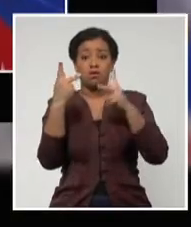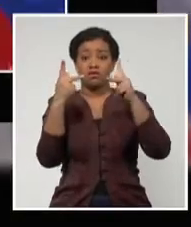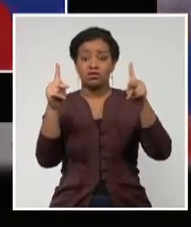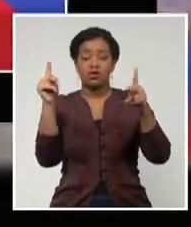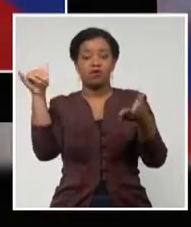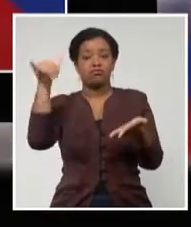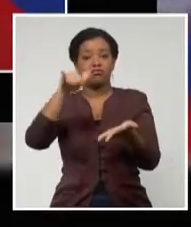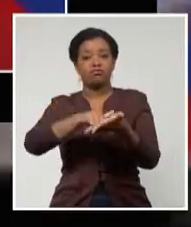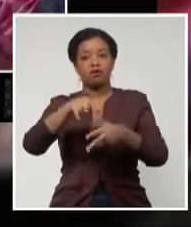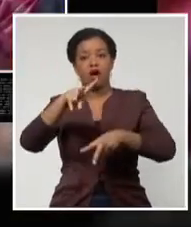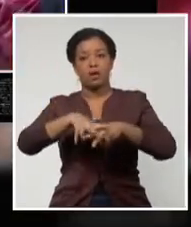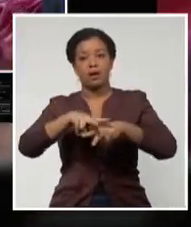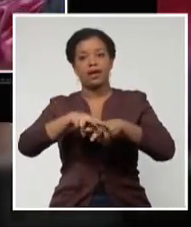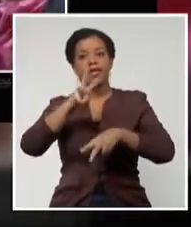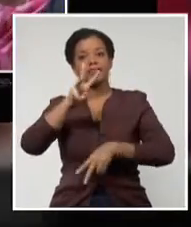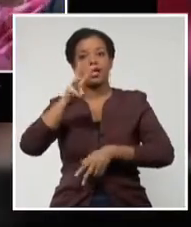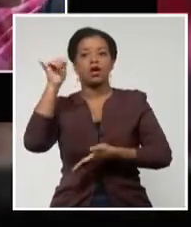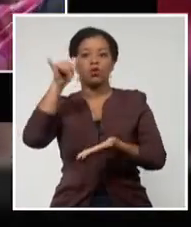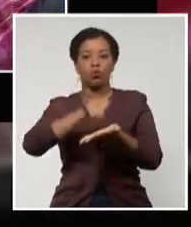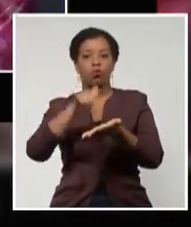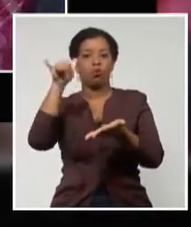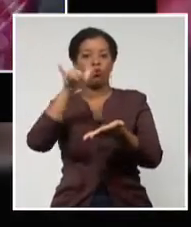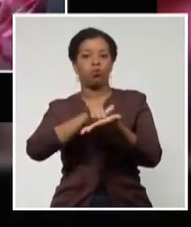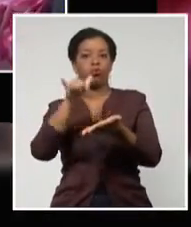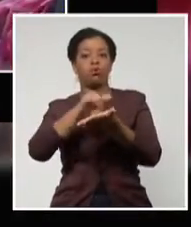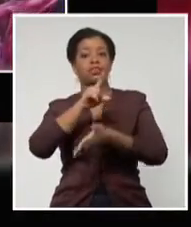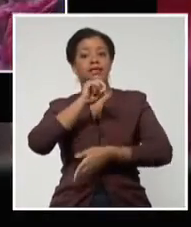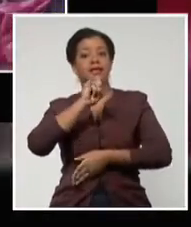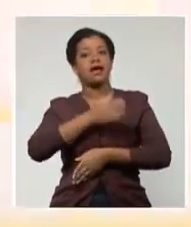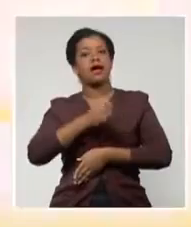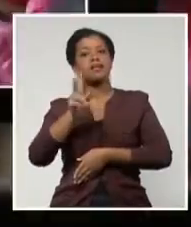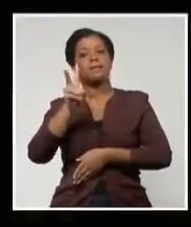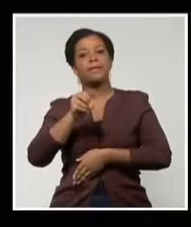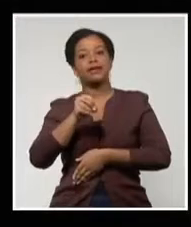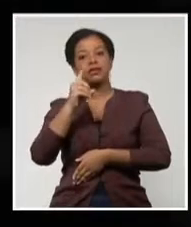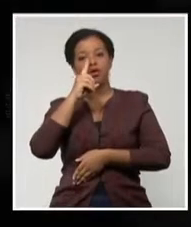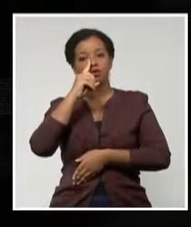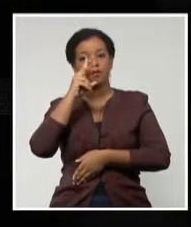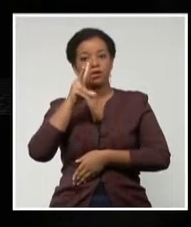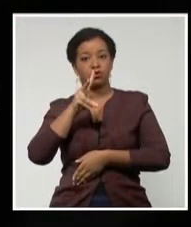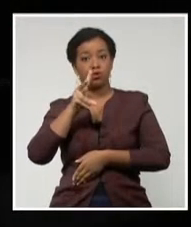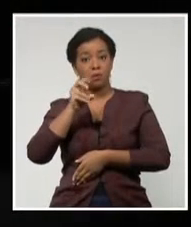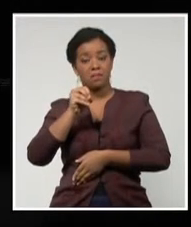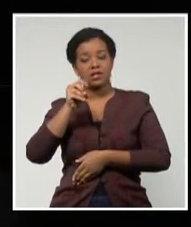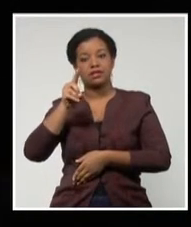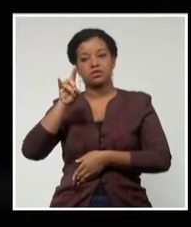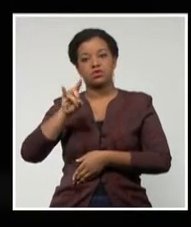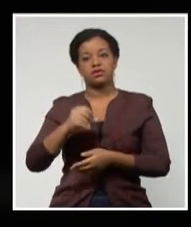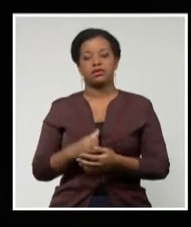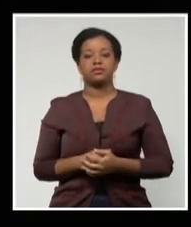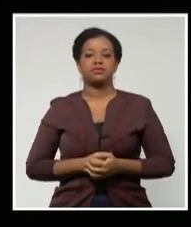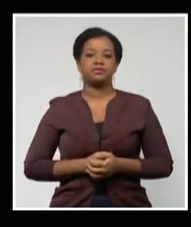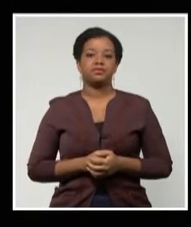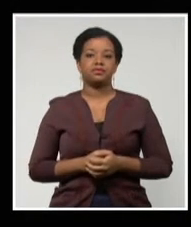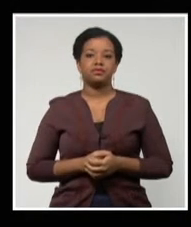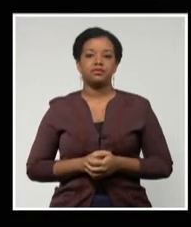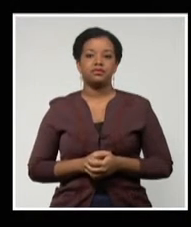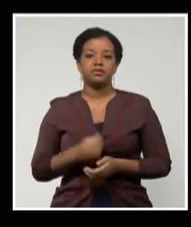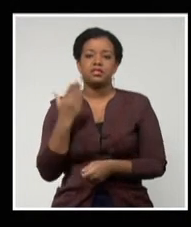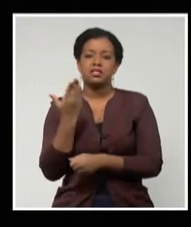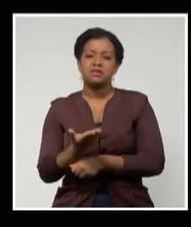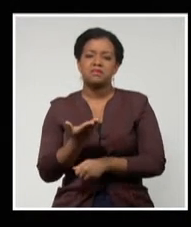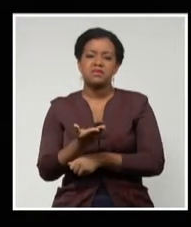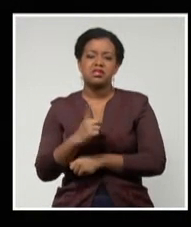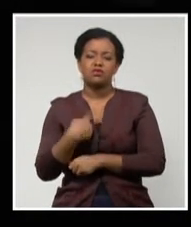a La Habana en 3 vuelos del 16 al 20 de noviembre de 2019. Nos han pedido, obviamente, todas las